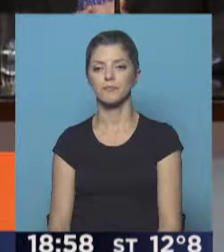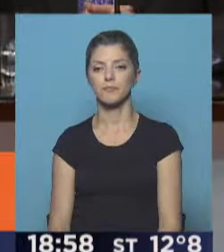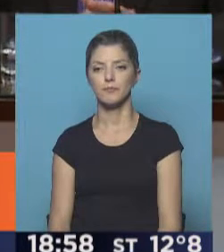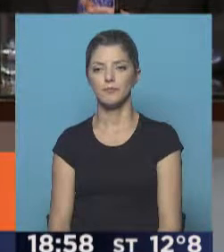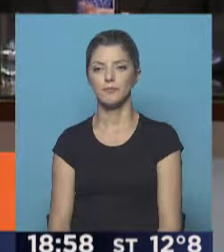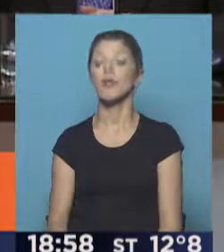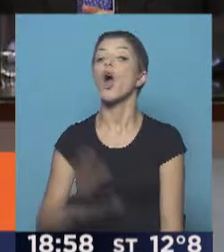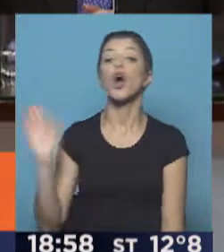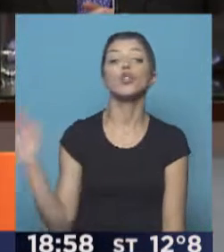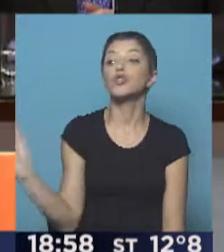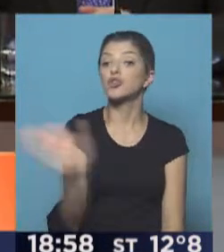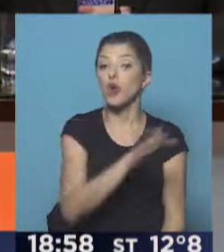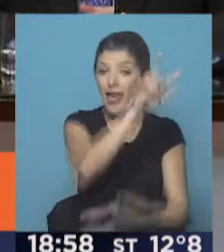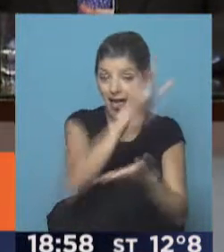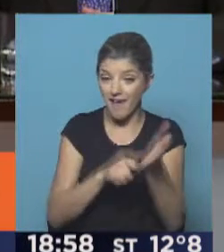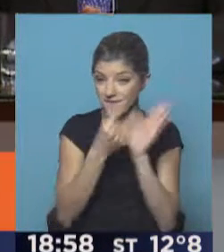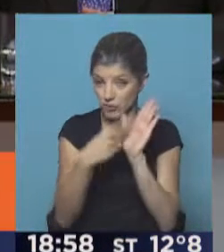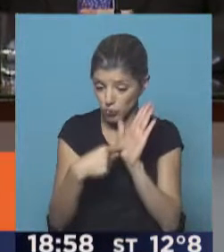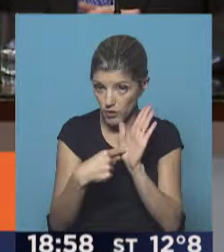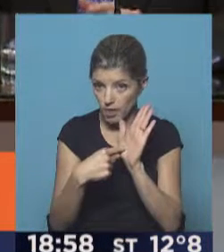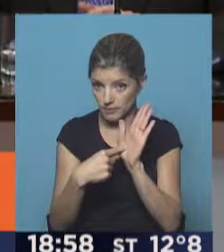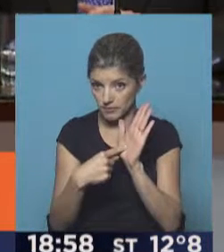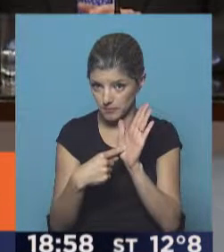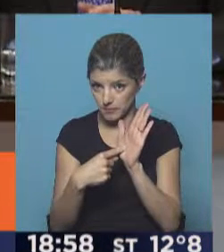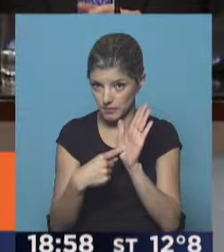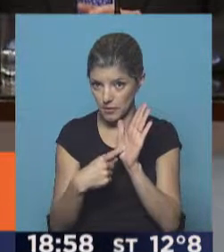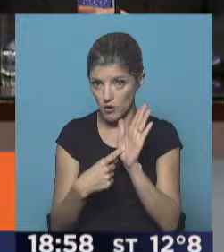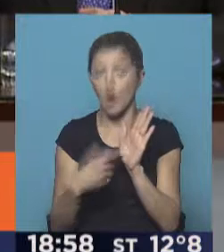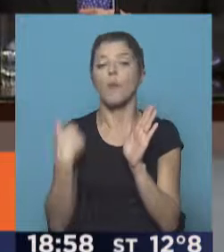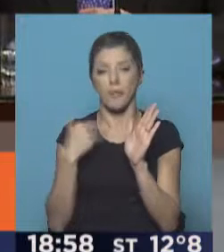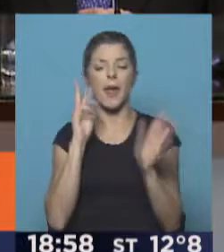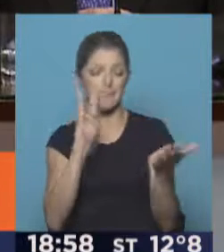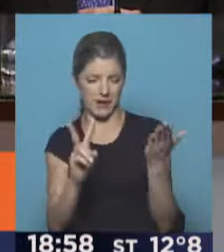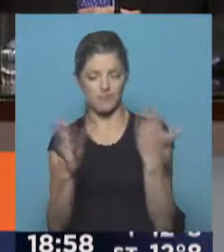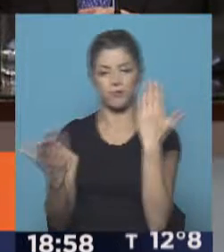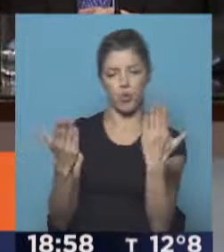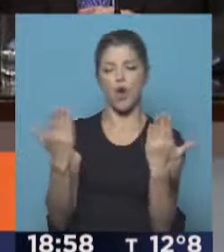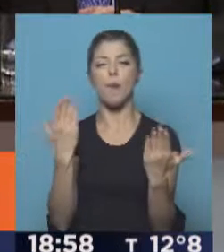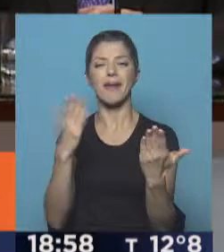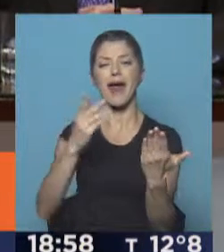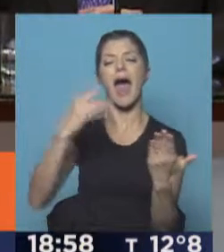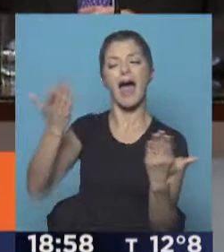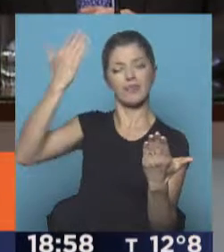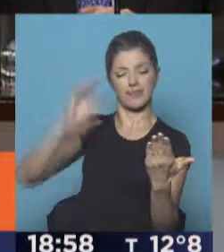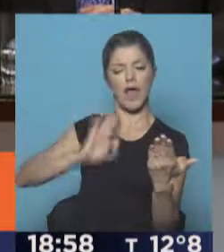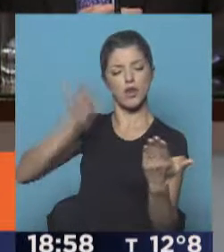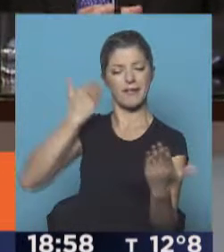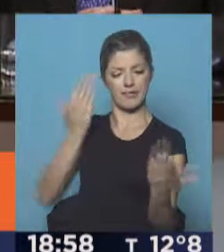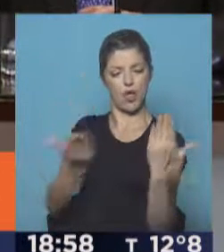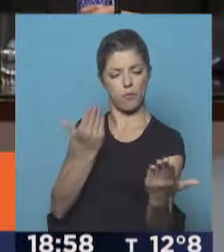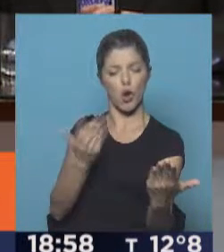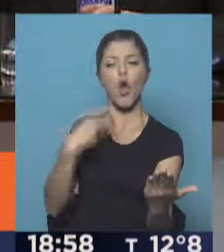casos de facturas que han salido a los medios en los últimos tiempos, poder mirar la variable del consumo. Digamos, ser conscientes